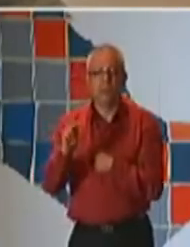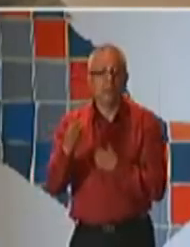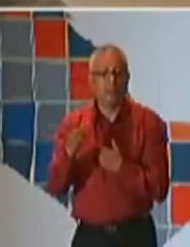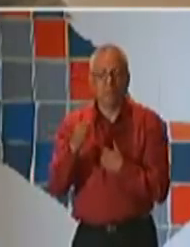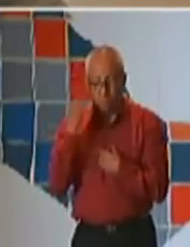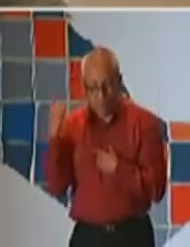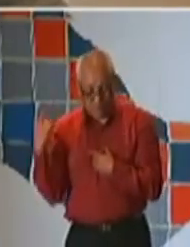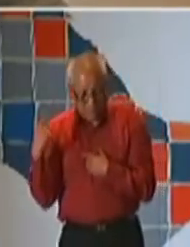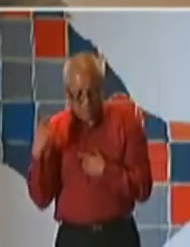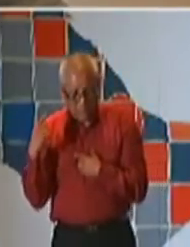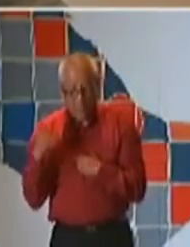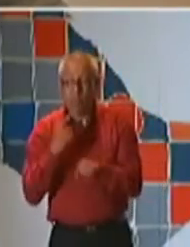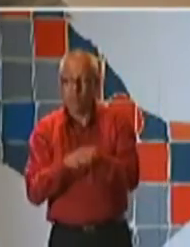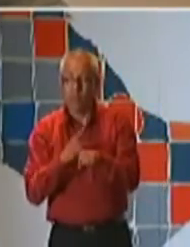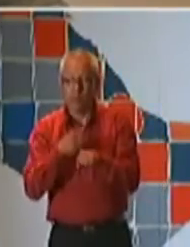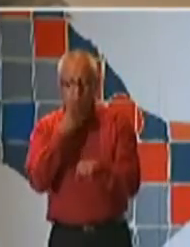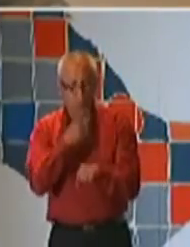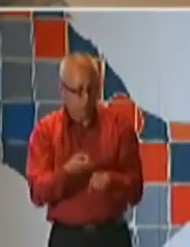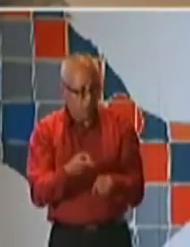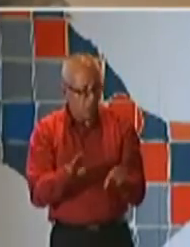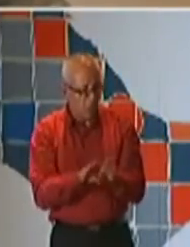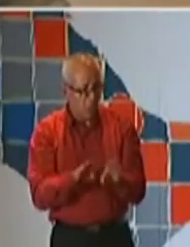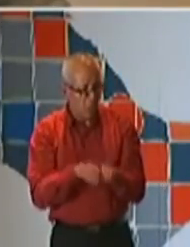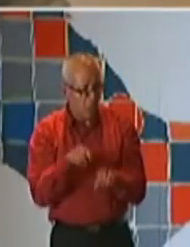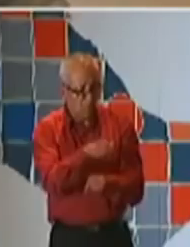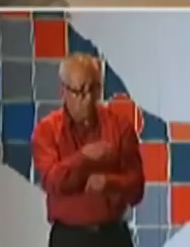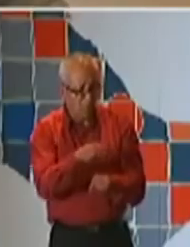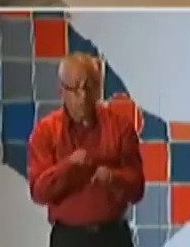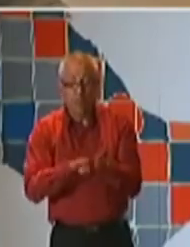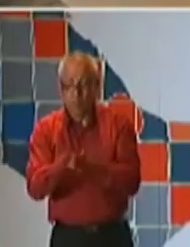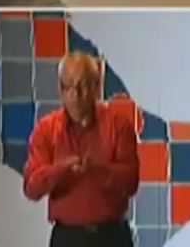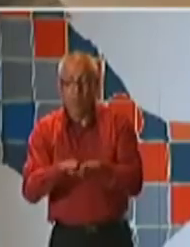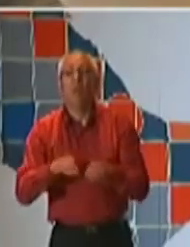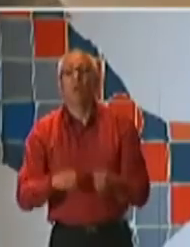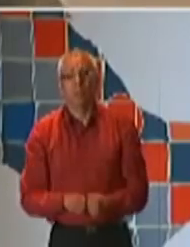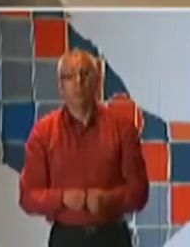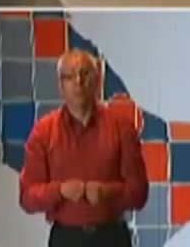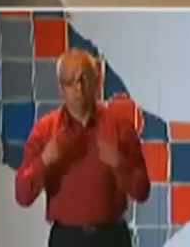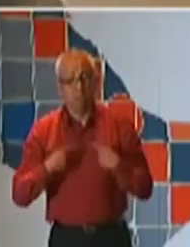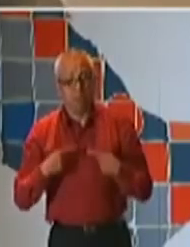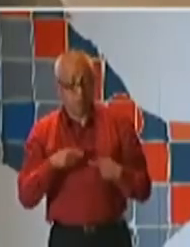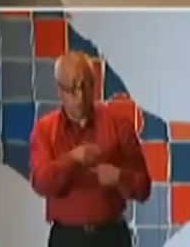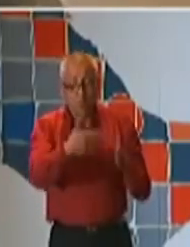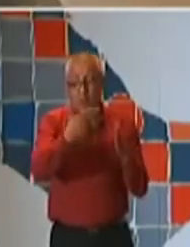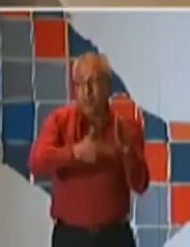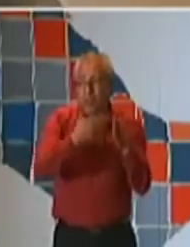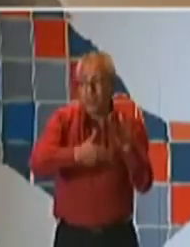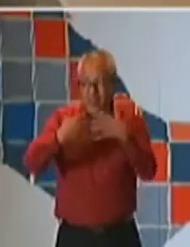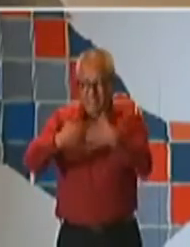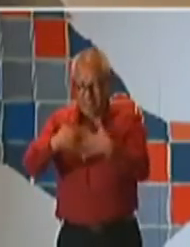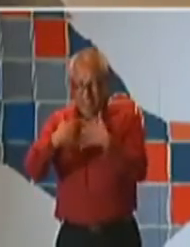comían hambre sin sol y sin descanso en talleres cerrados ir respirables